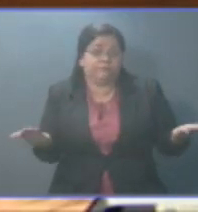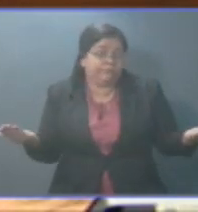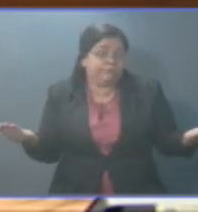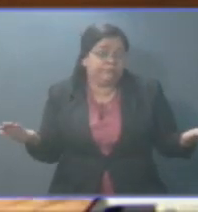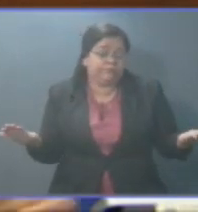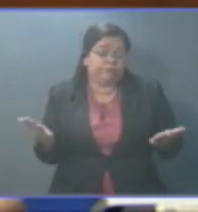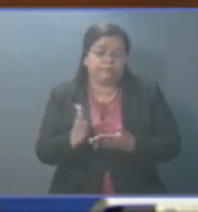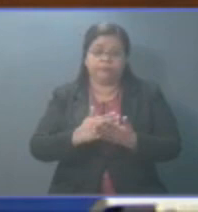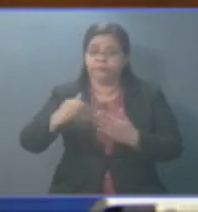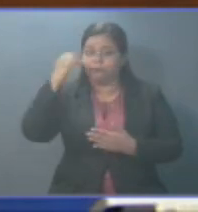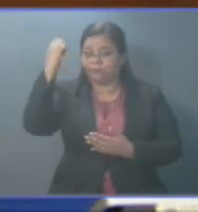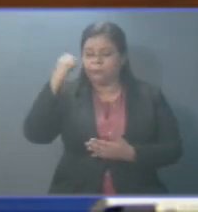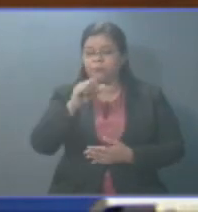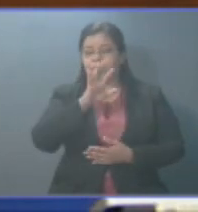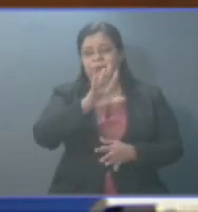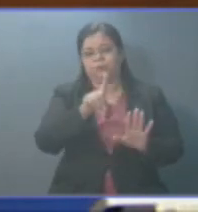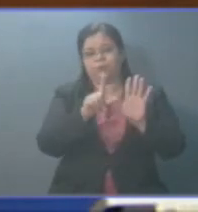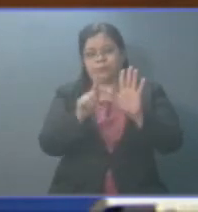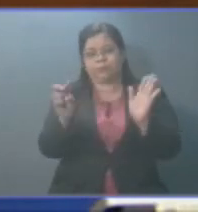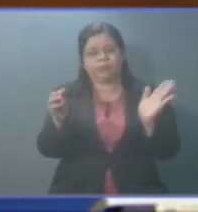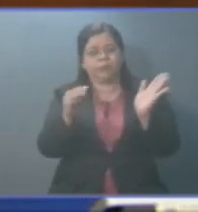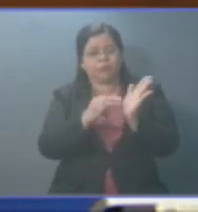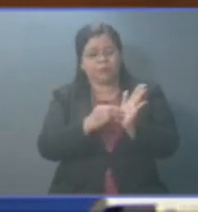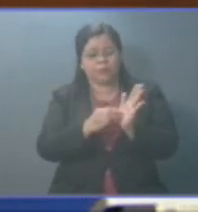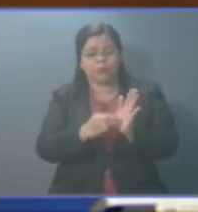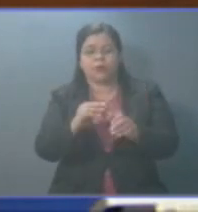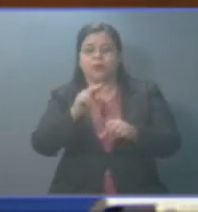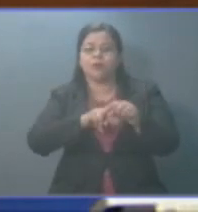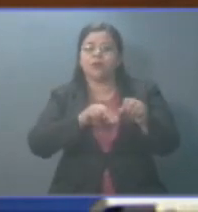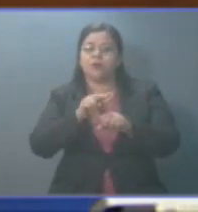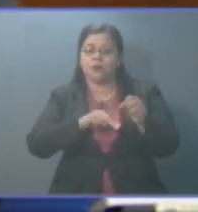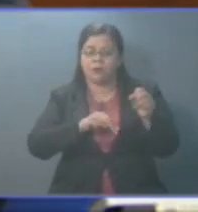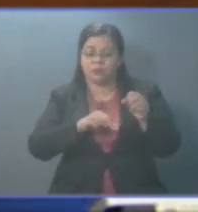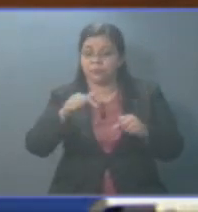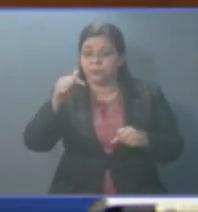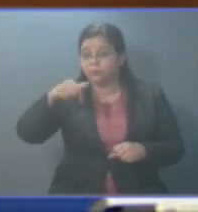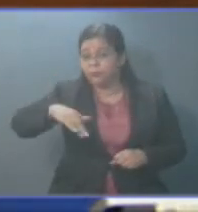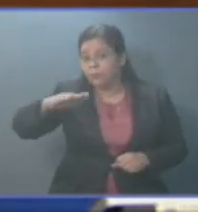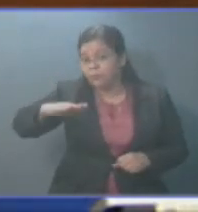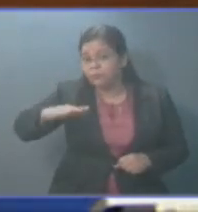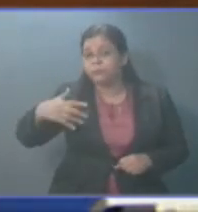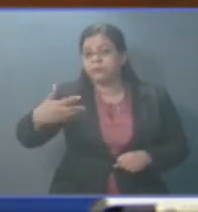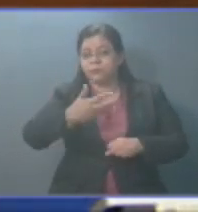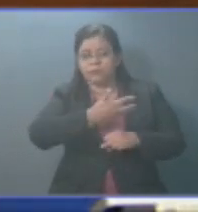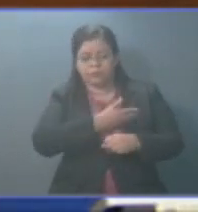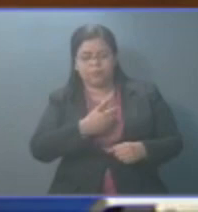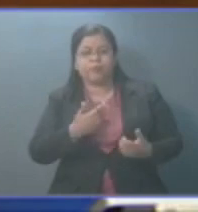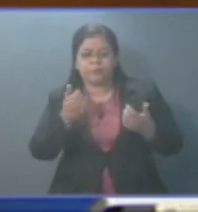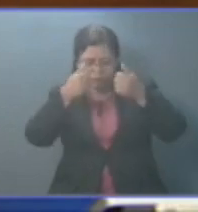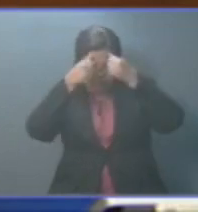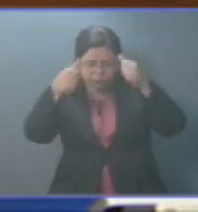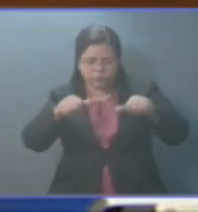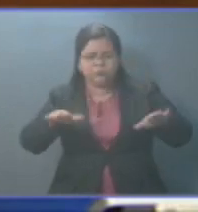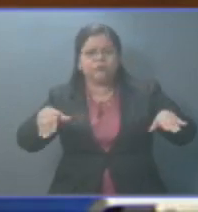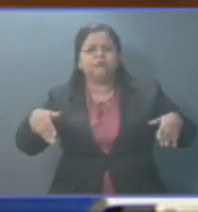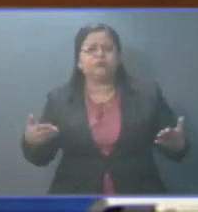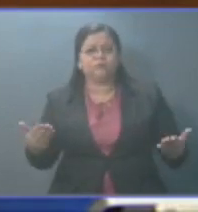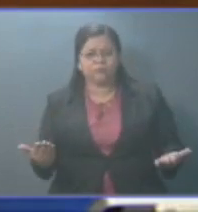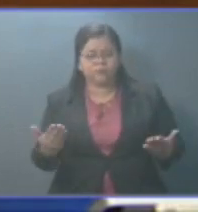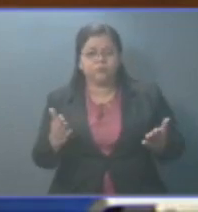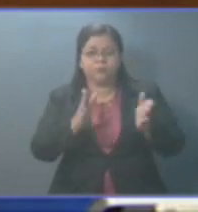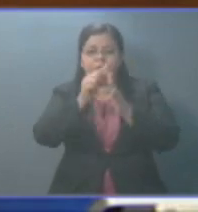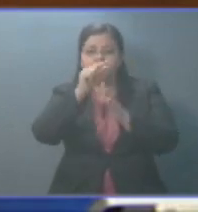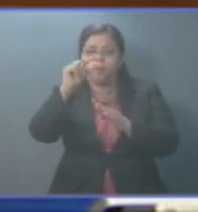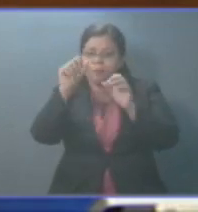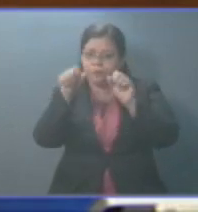es importante los 56 mil dólares que esta tarde hemos aprobado para que el Instituto pueda